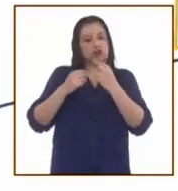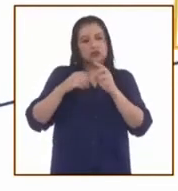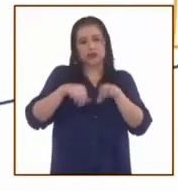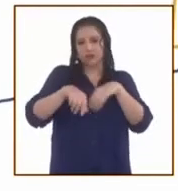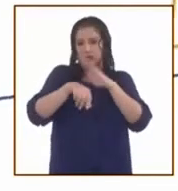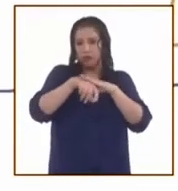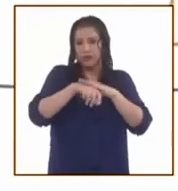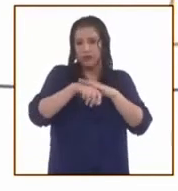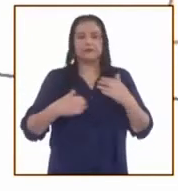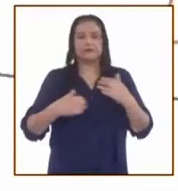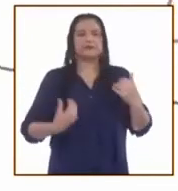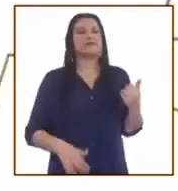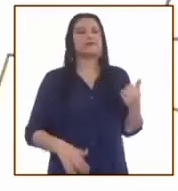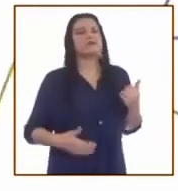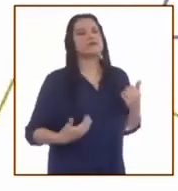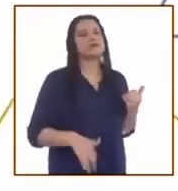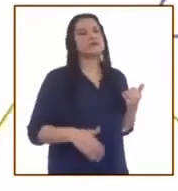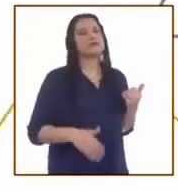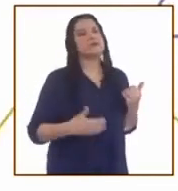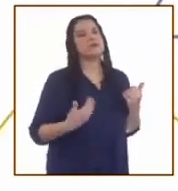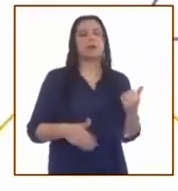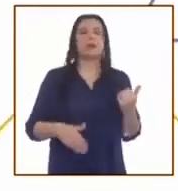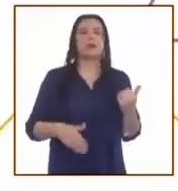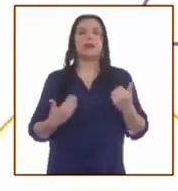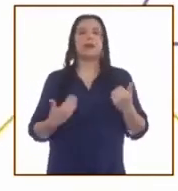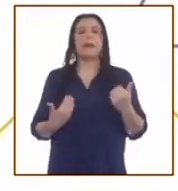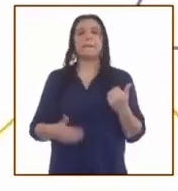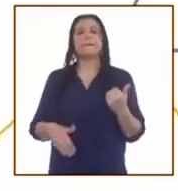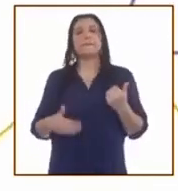recta.